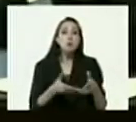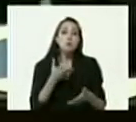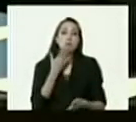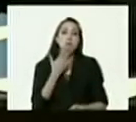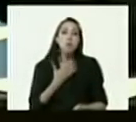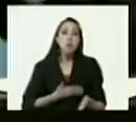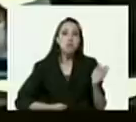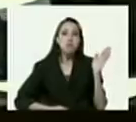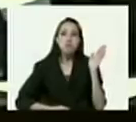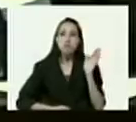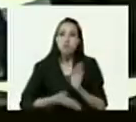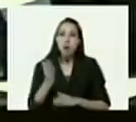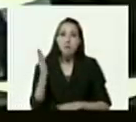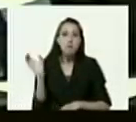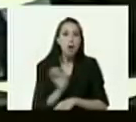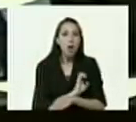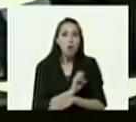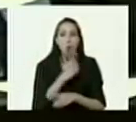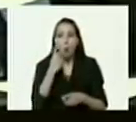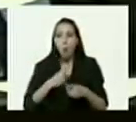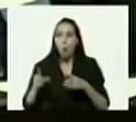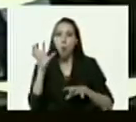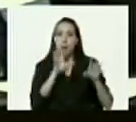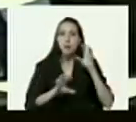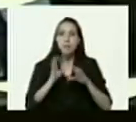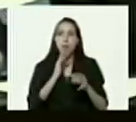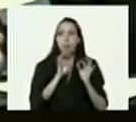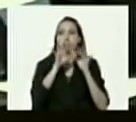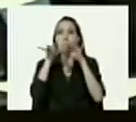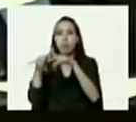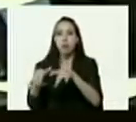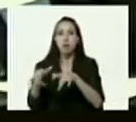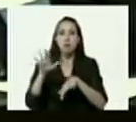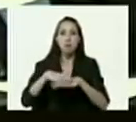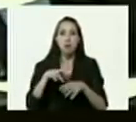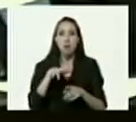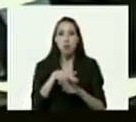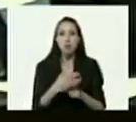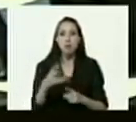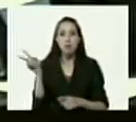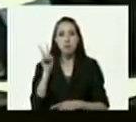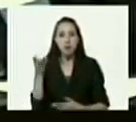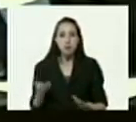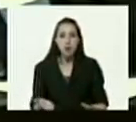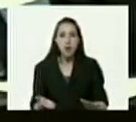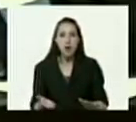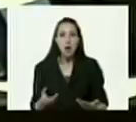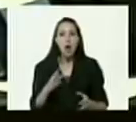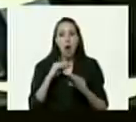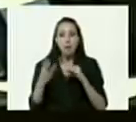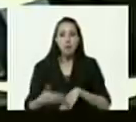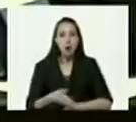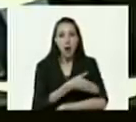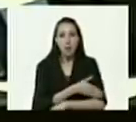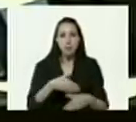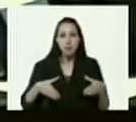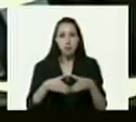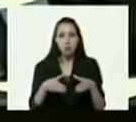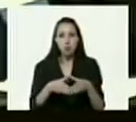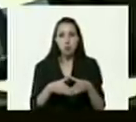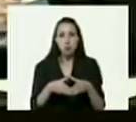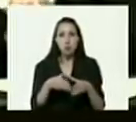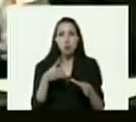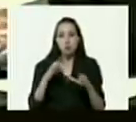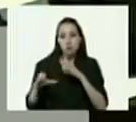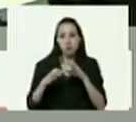al Ecuador o a otro país por la migración económica. Esta mañana nos reuníamos con el señor Filippo Grandi y ahora hablábamos al respecto por